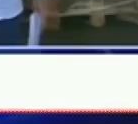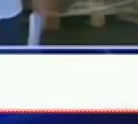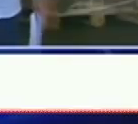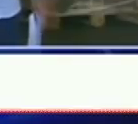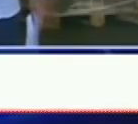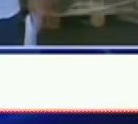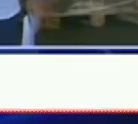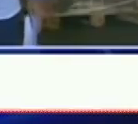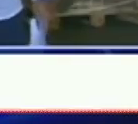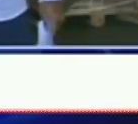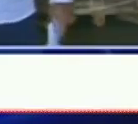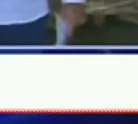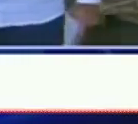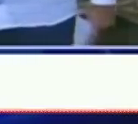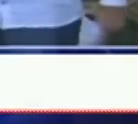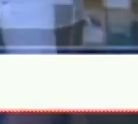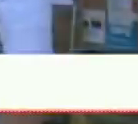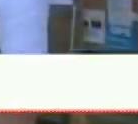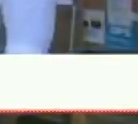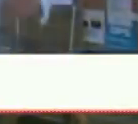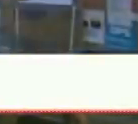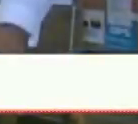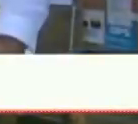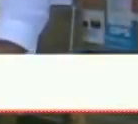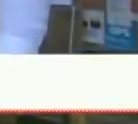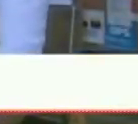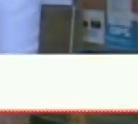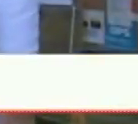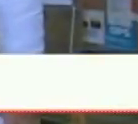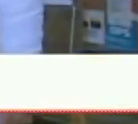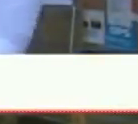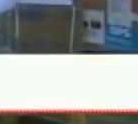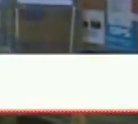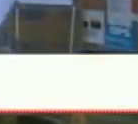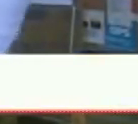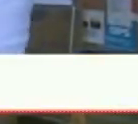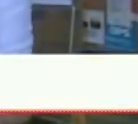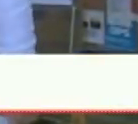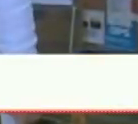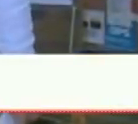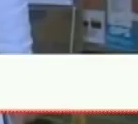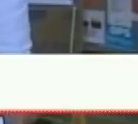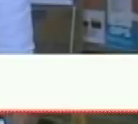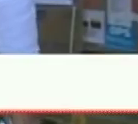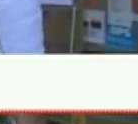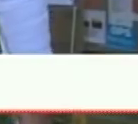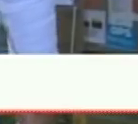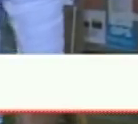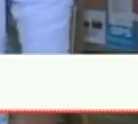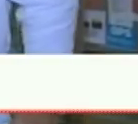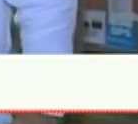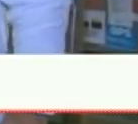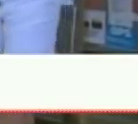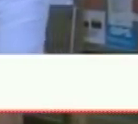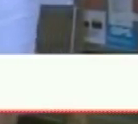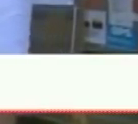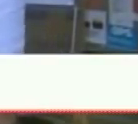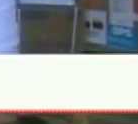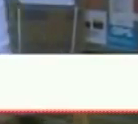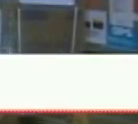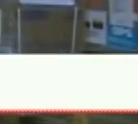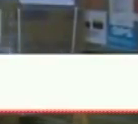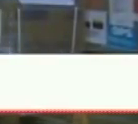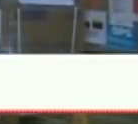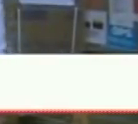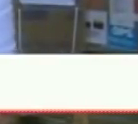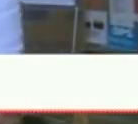gracias camarada presidente por el pase aquí estamos trabajando por el pueblo trabajando por la salud de todos los venezolanos en este momento